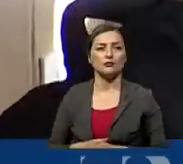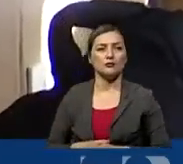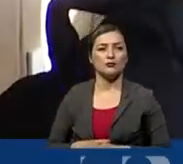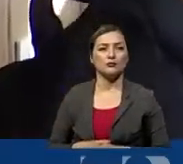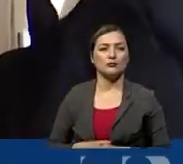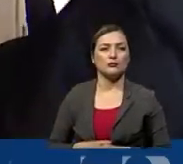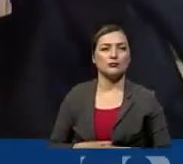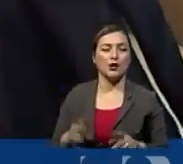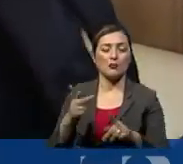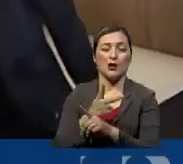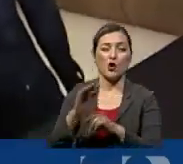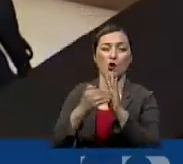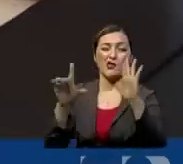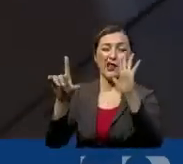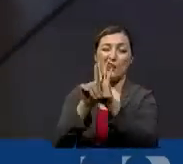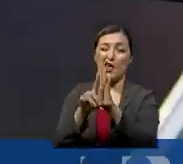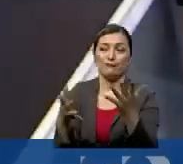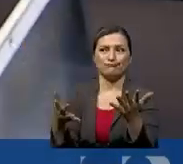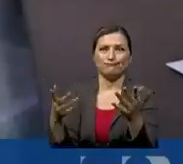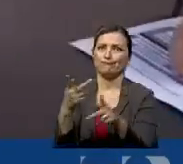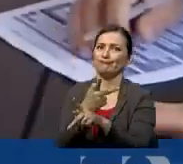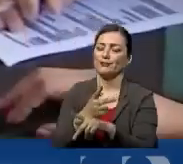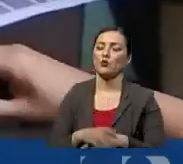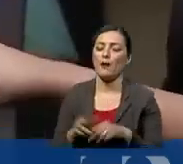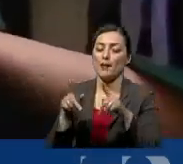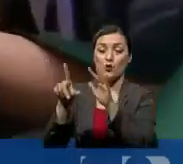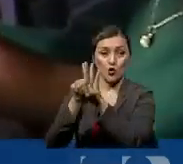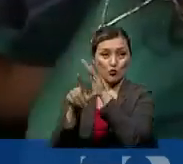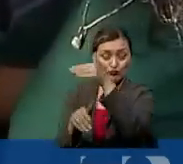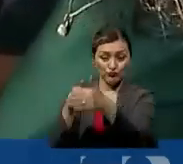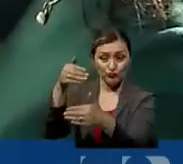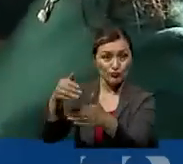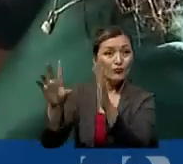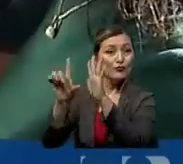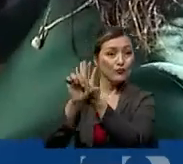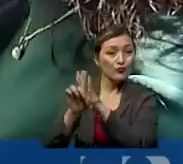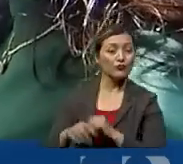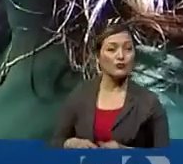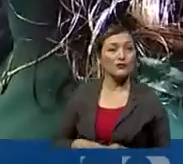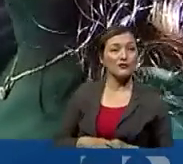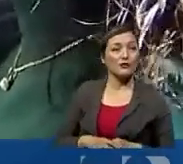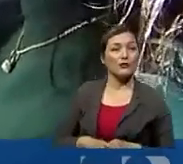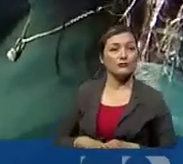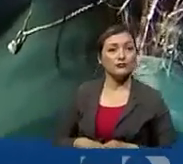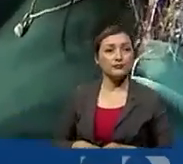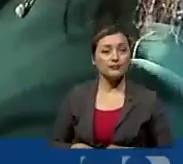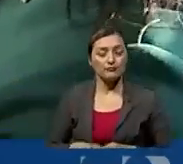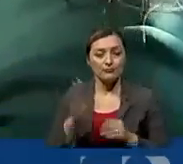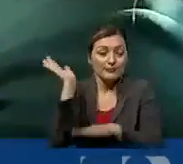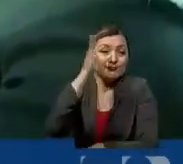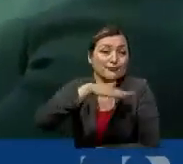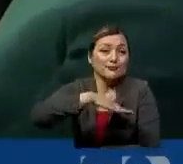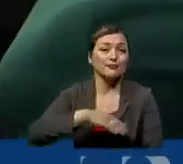Pienso que lo peor es estar irregular, sí, y ya obteniendo lo que es un proceso de regularización y de hecho totalmente